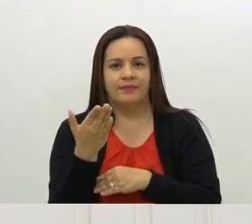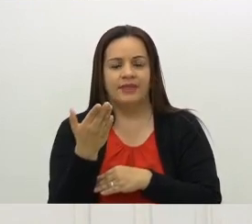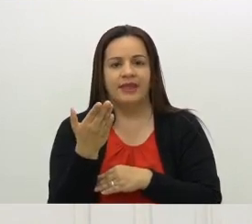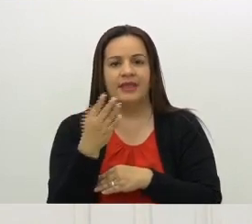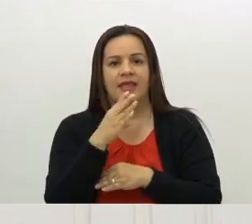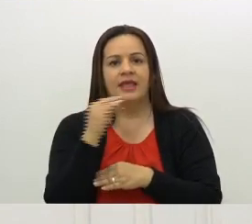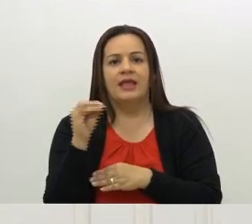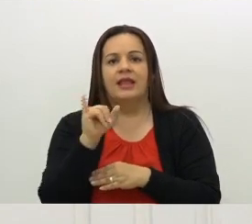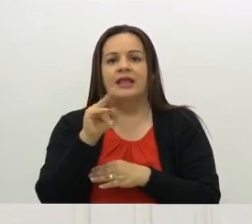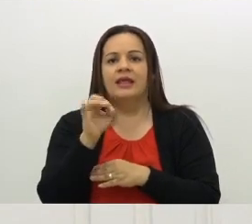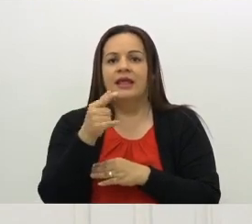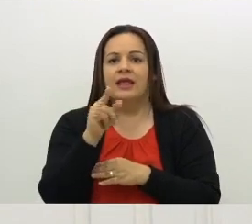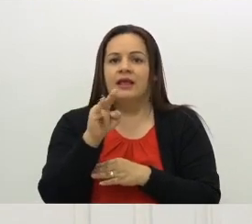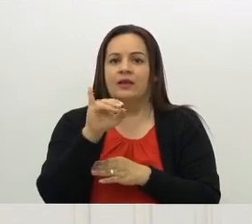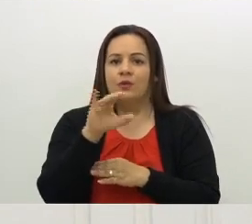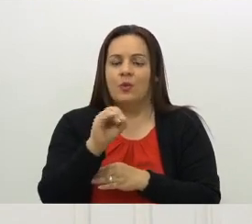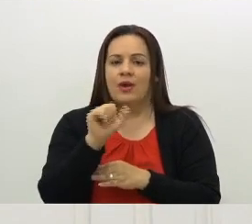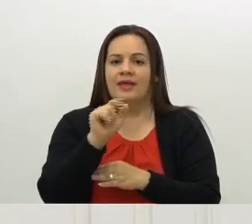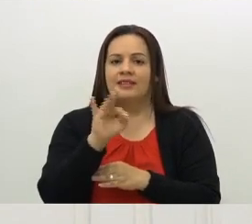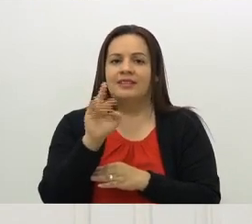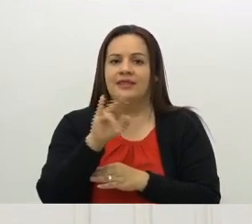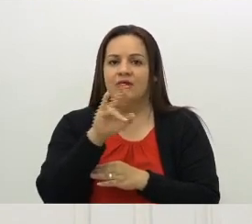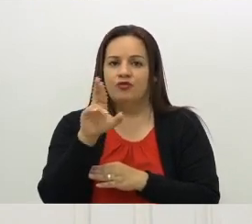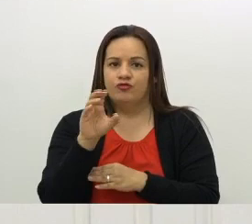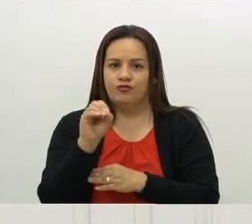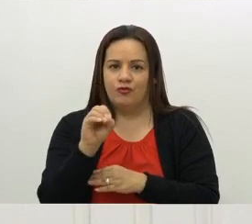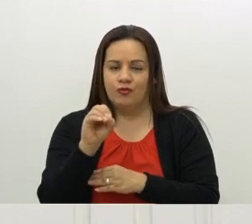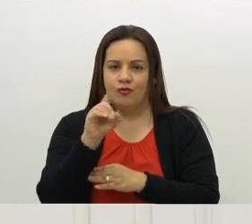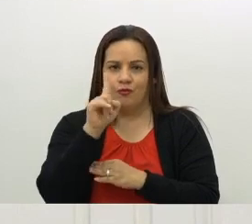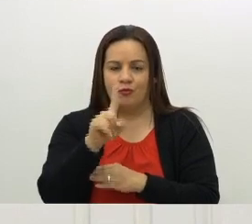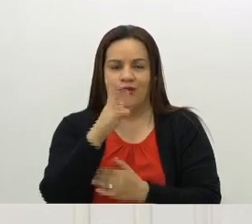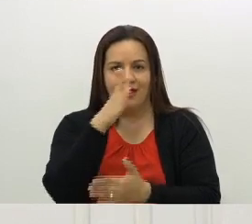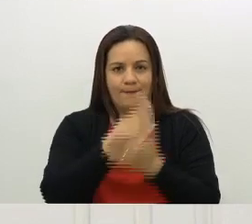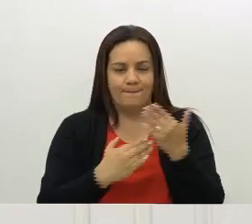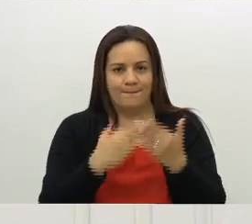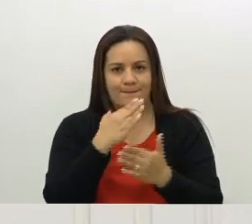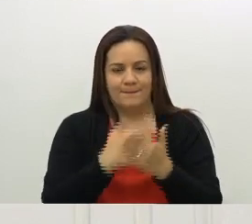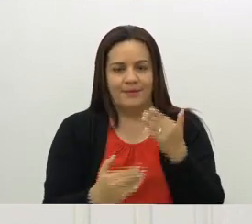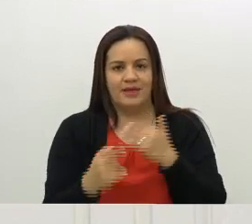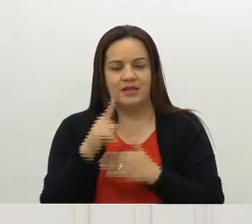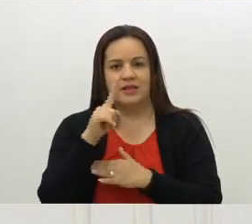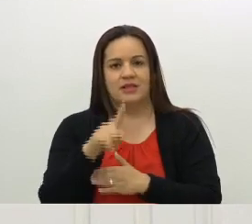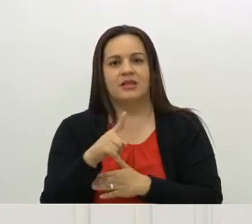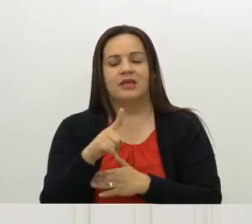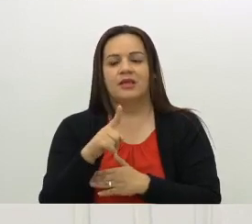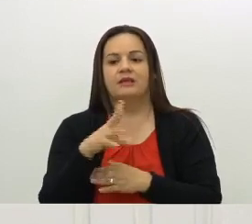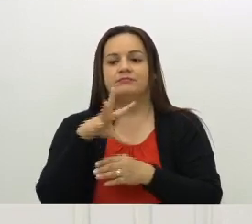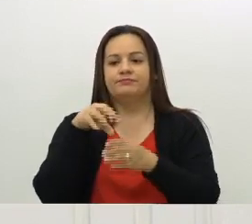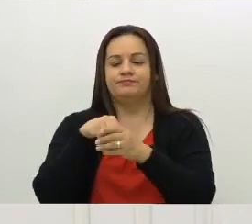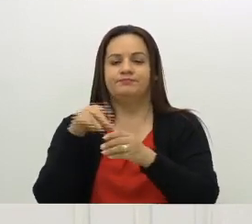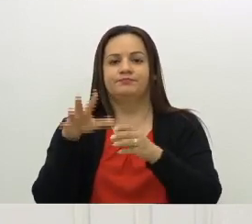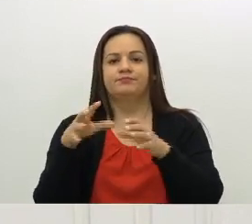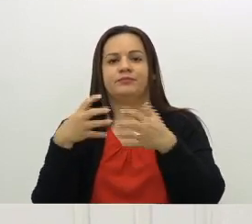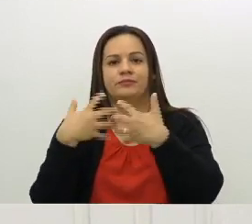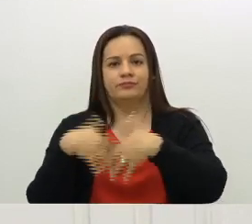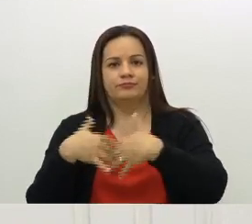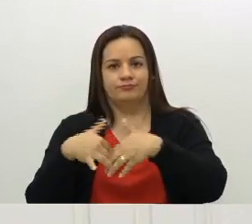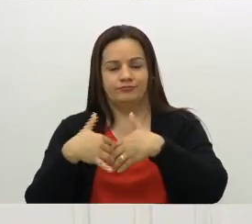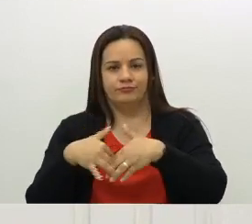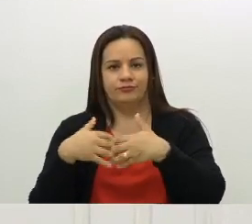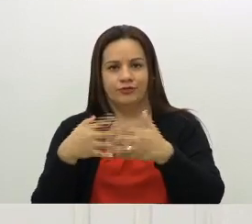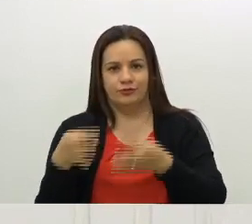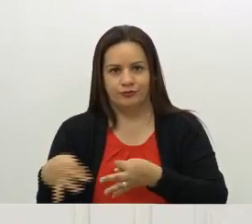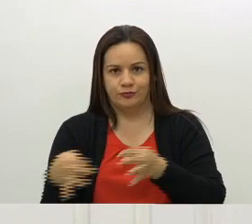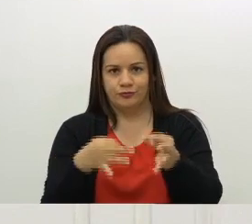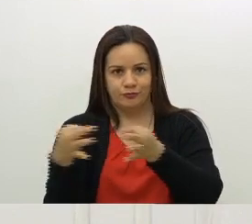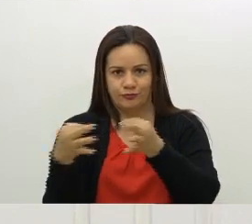Atirro era una parte de un emporio empresarial turrialbeño que incluía